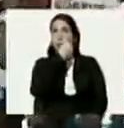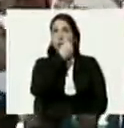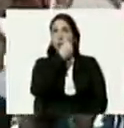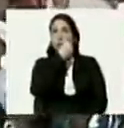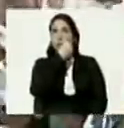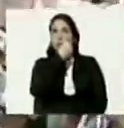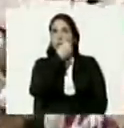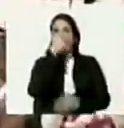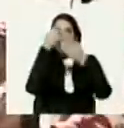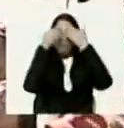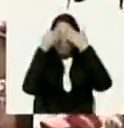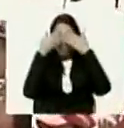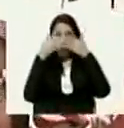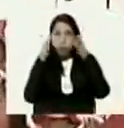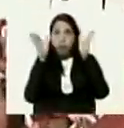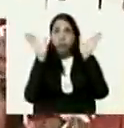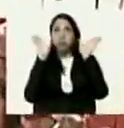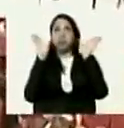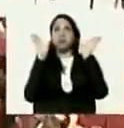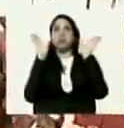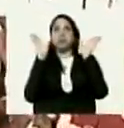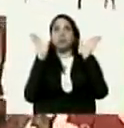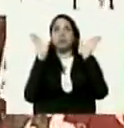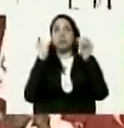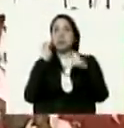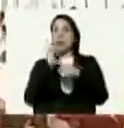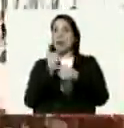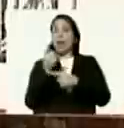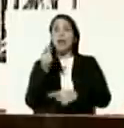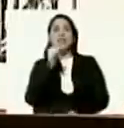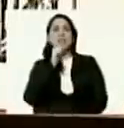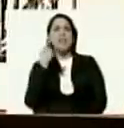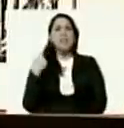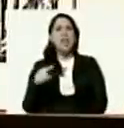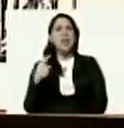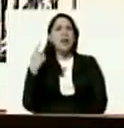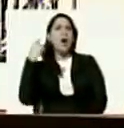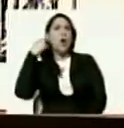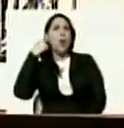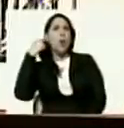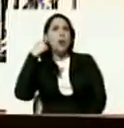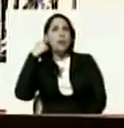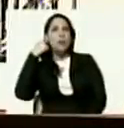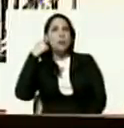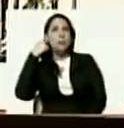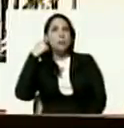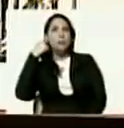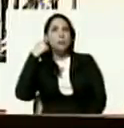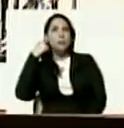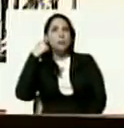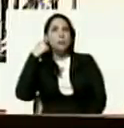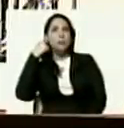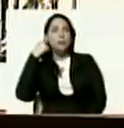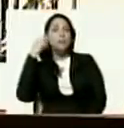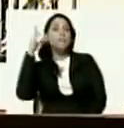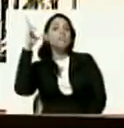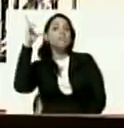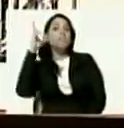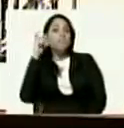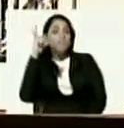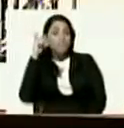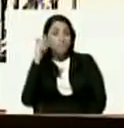que los abra bien. Quien tenga oídos, que escuche